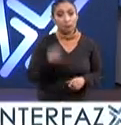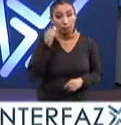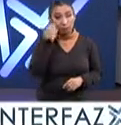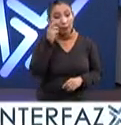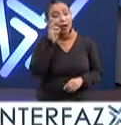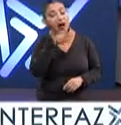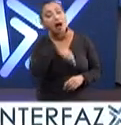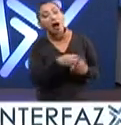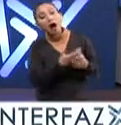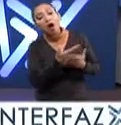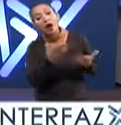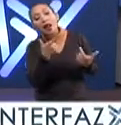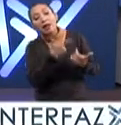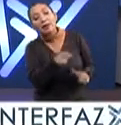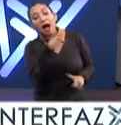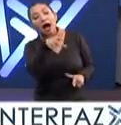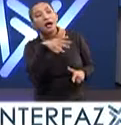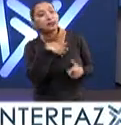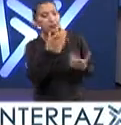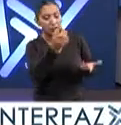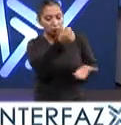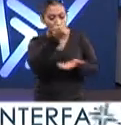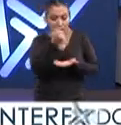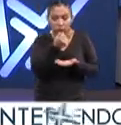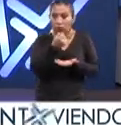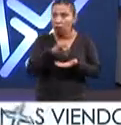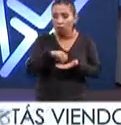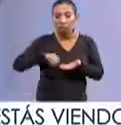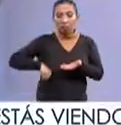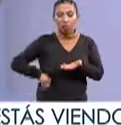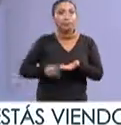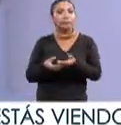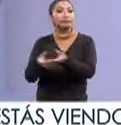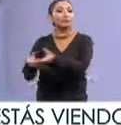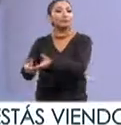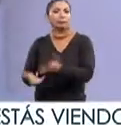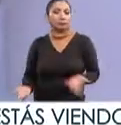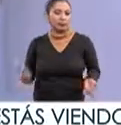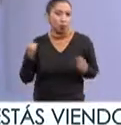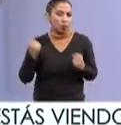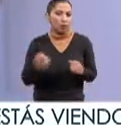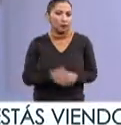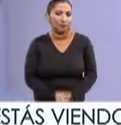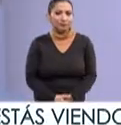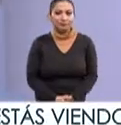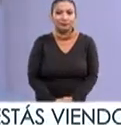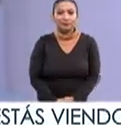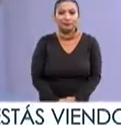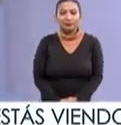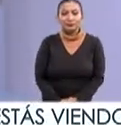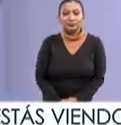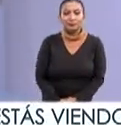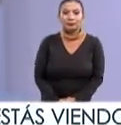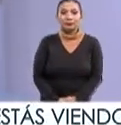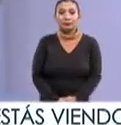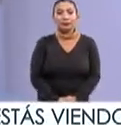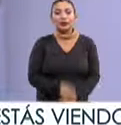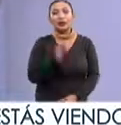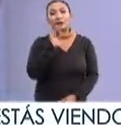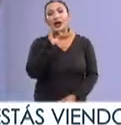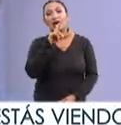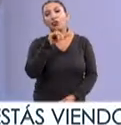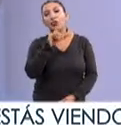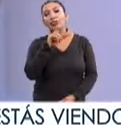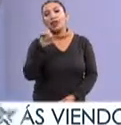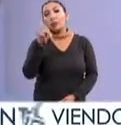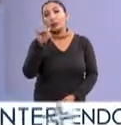algún neoliberal de nuestros días que haga eso mismo y en la operación seguramente algo se caerá en mi bolsa, ¿no? Claro. Entonces, Fernando del Paso nos acerca a